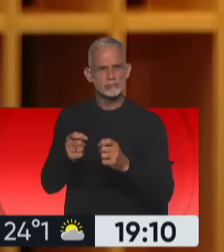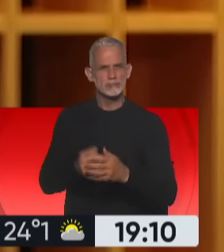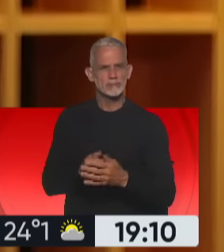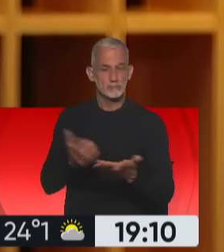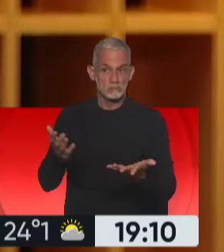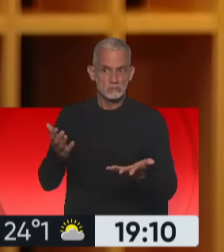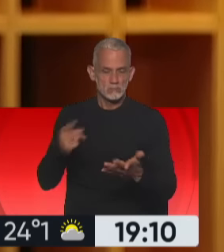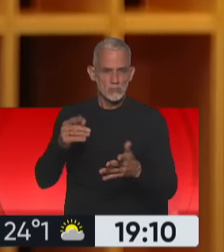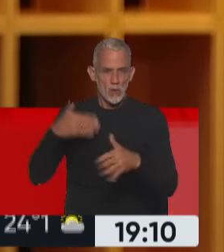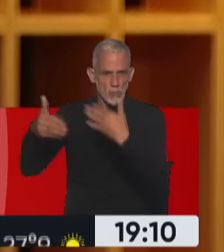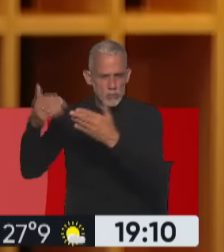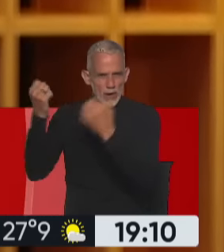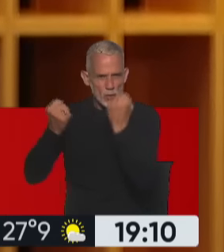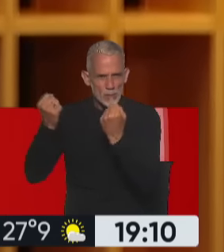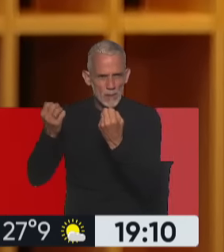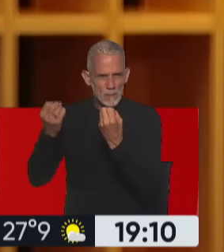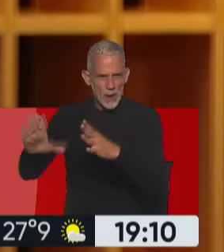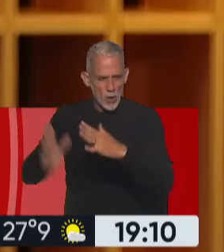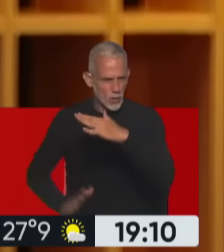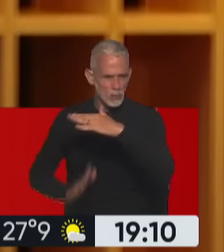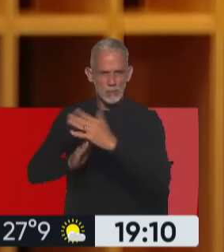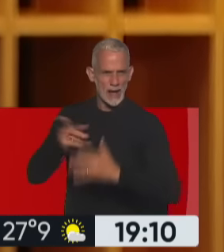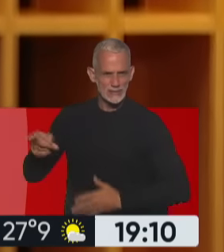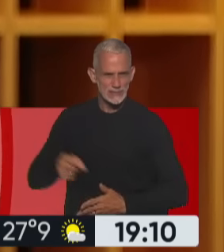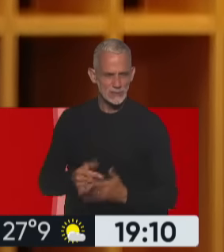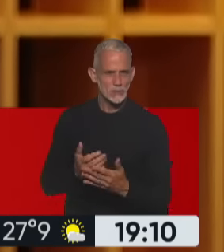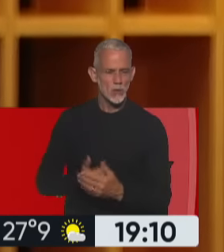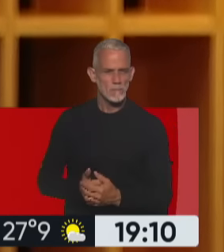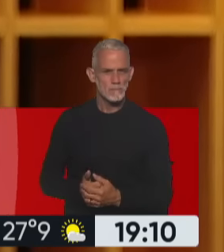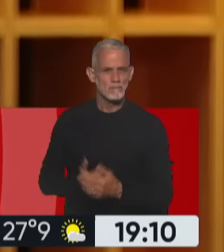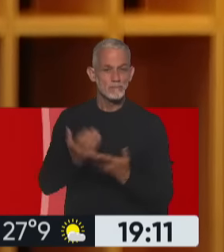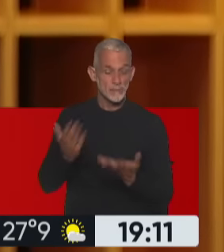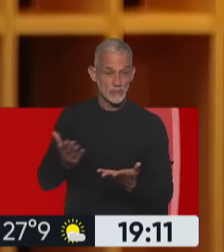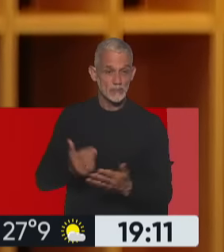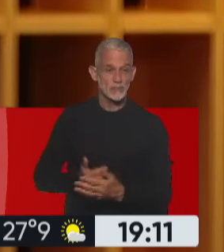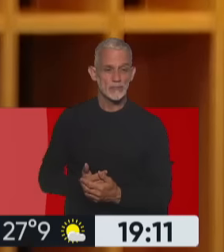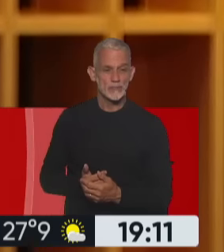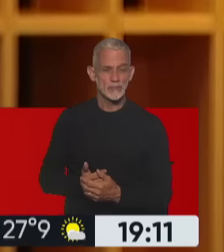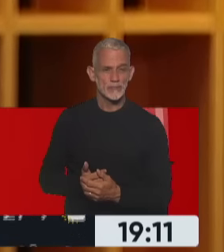al máximo crecimiento económico y más allá, digamos, de